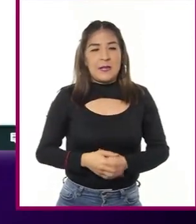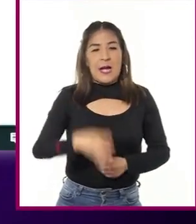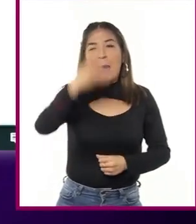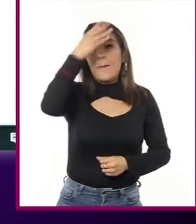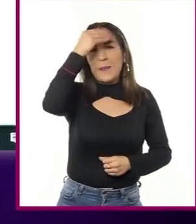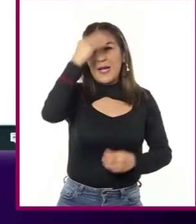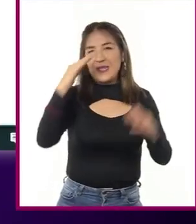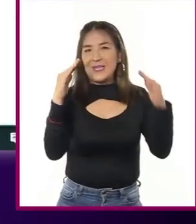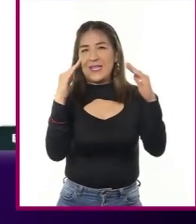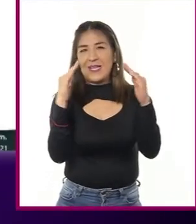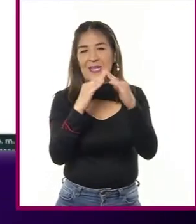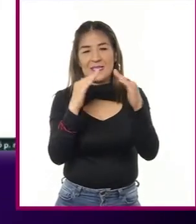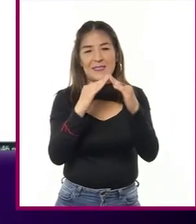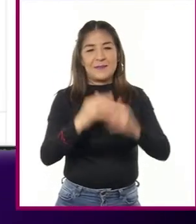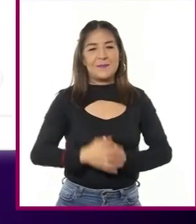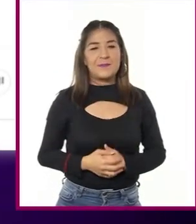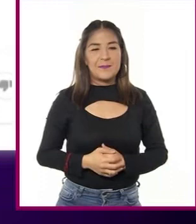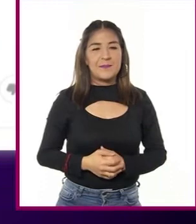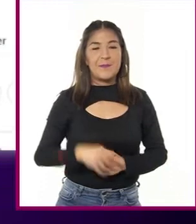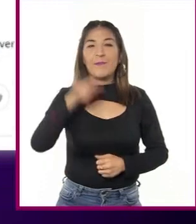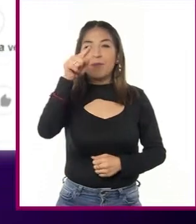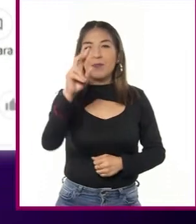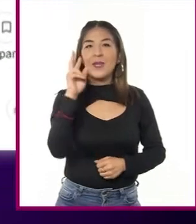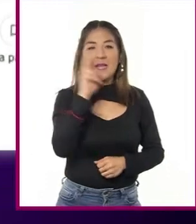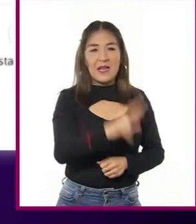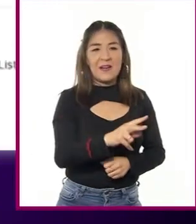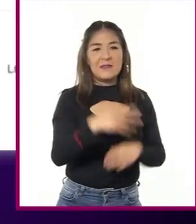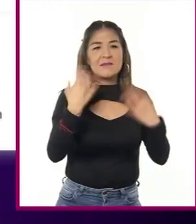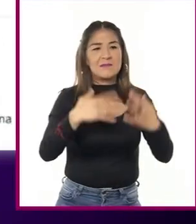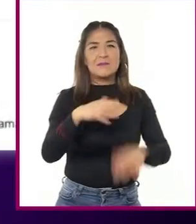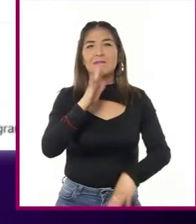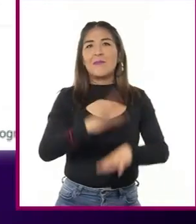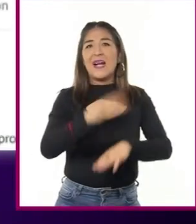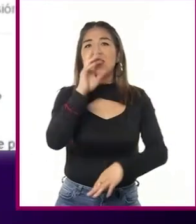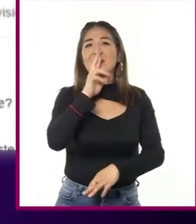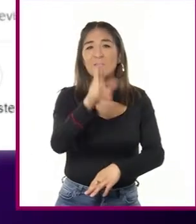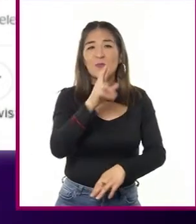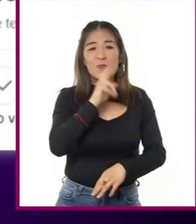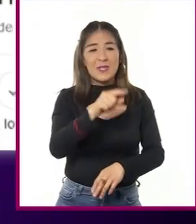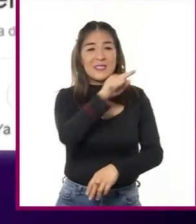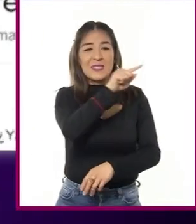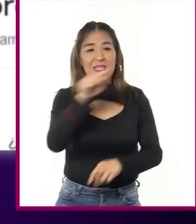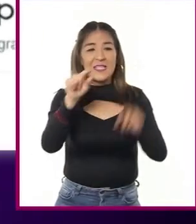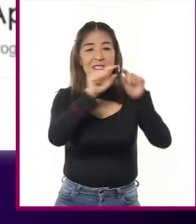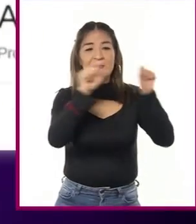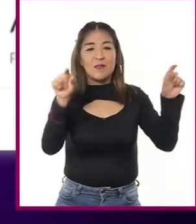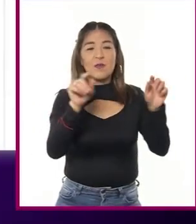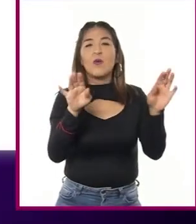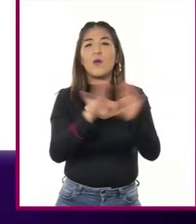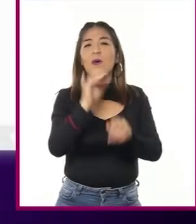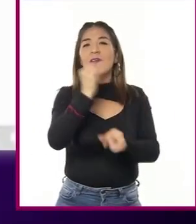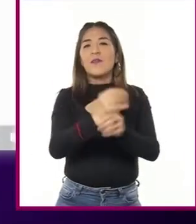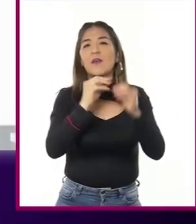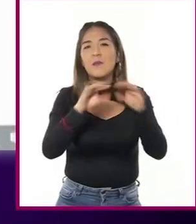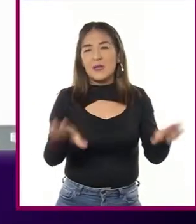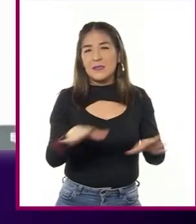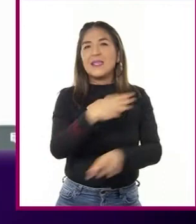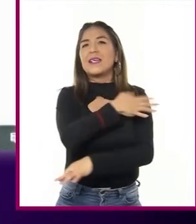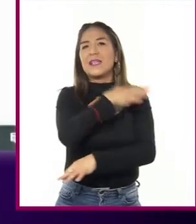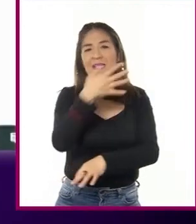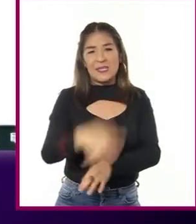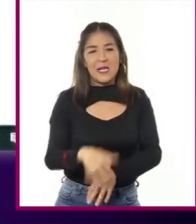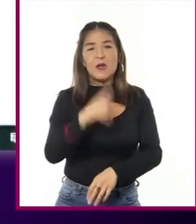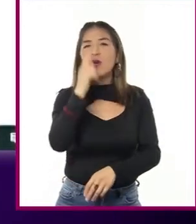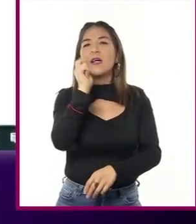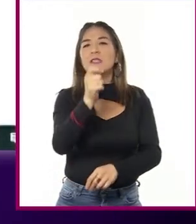aprende en casa. Vemos que existe un gran número de resultados, pues la frase puede ser interpretada de manera muy general y